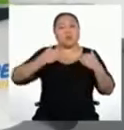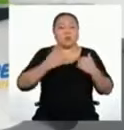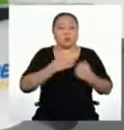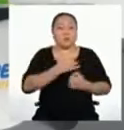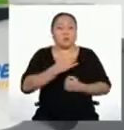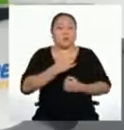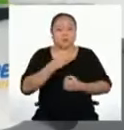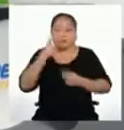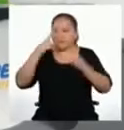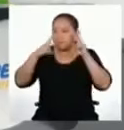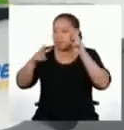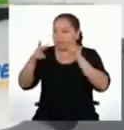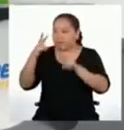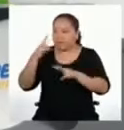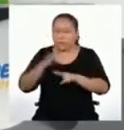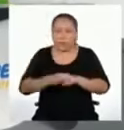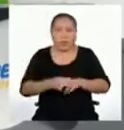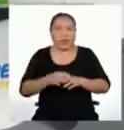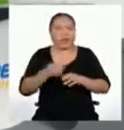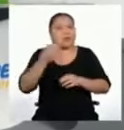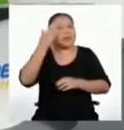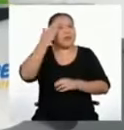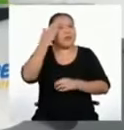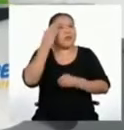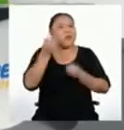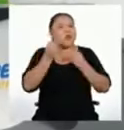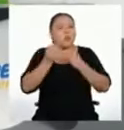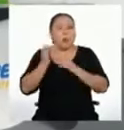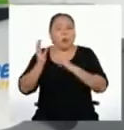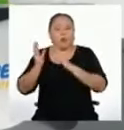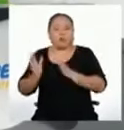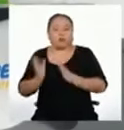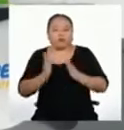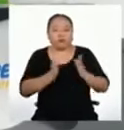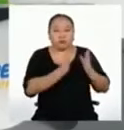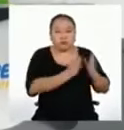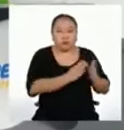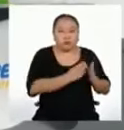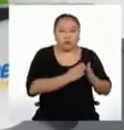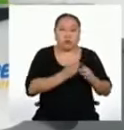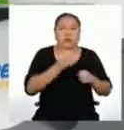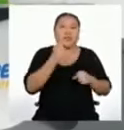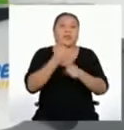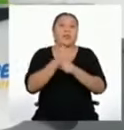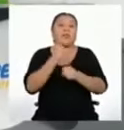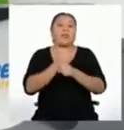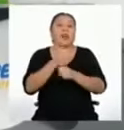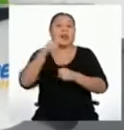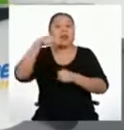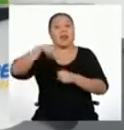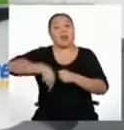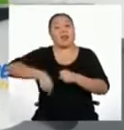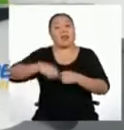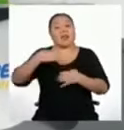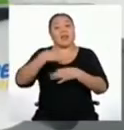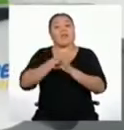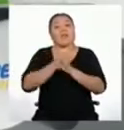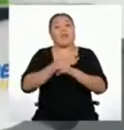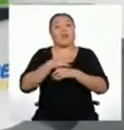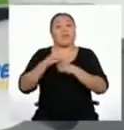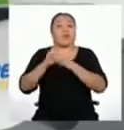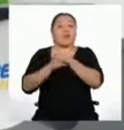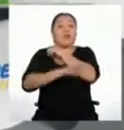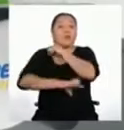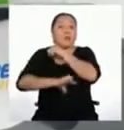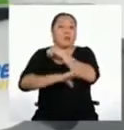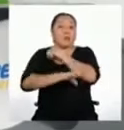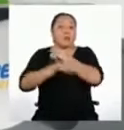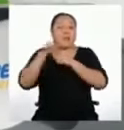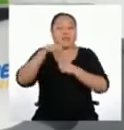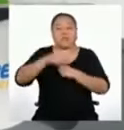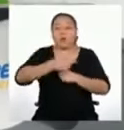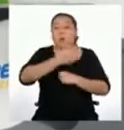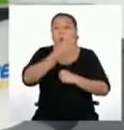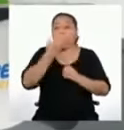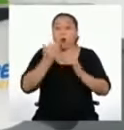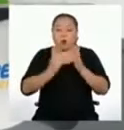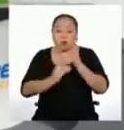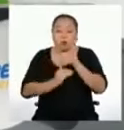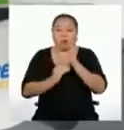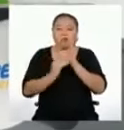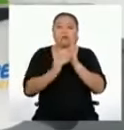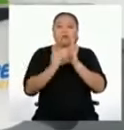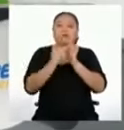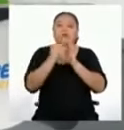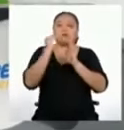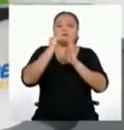además reconocer cómo funciona el sistema de nuestro país. Es la única manera en la que podríamos empezar a mejorar y crecer para lograr el